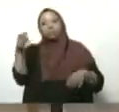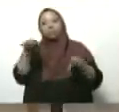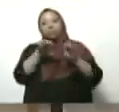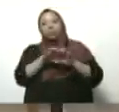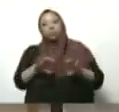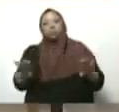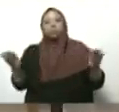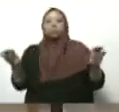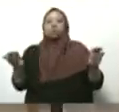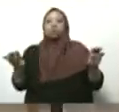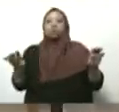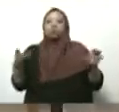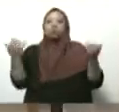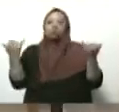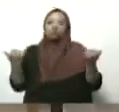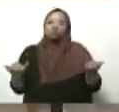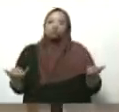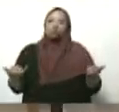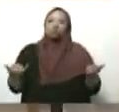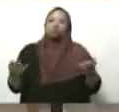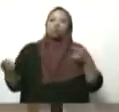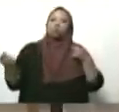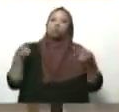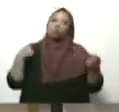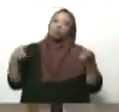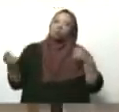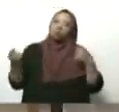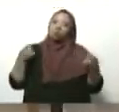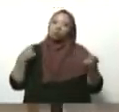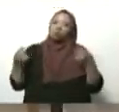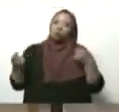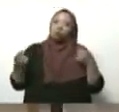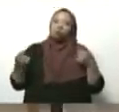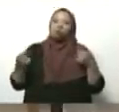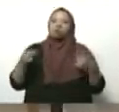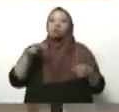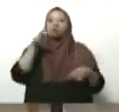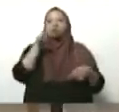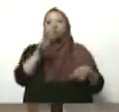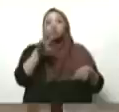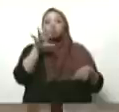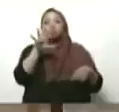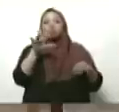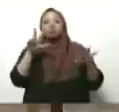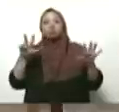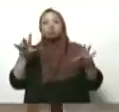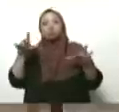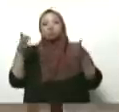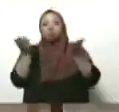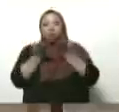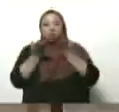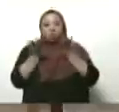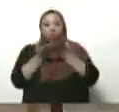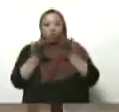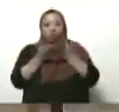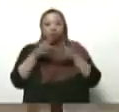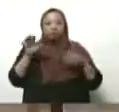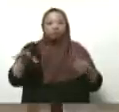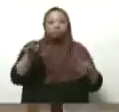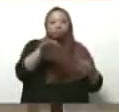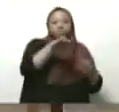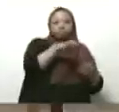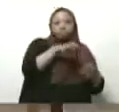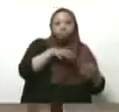con quien ya hemos hecho las coordinaciones respectivas en 255 centros educativos del país